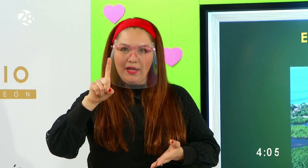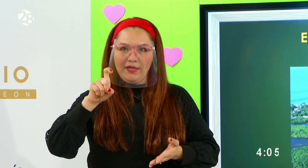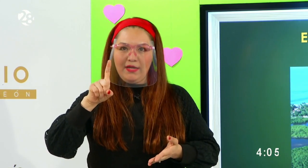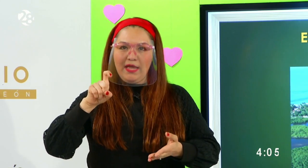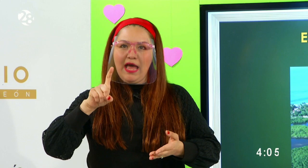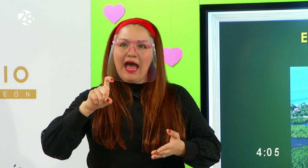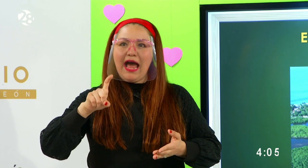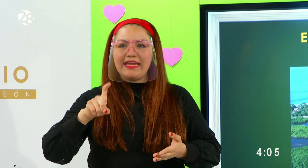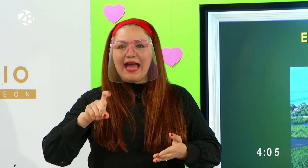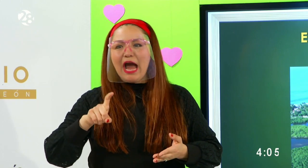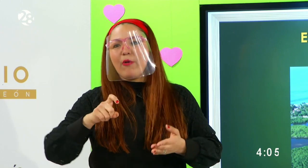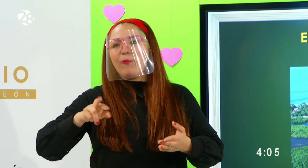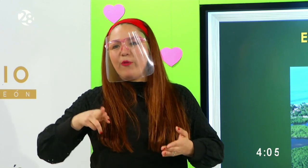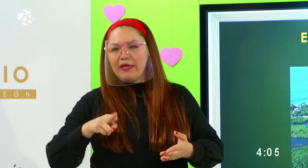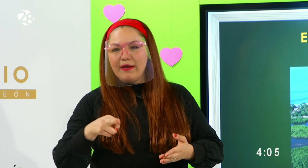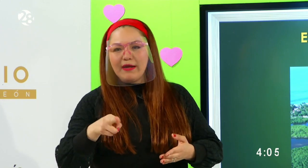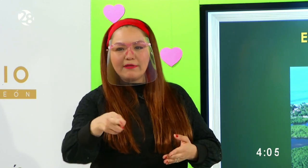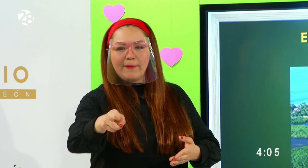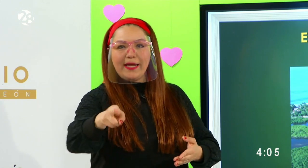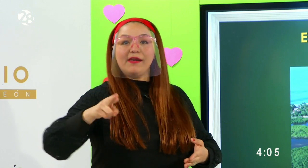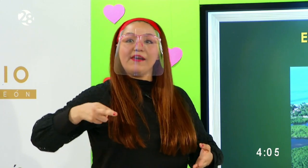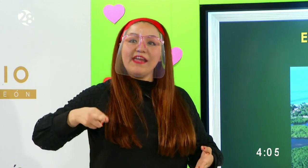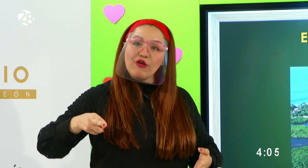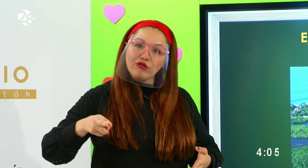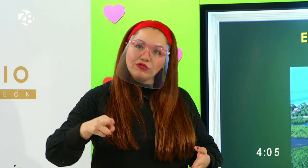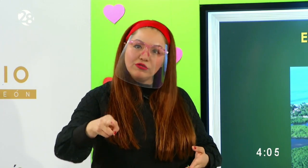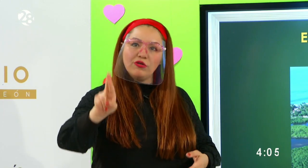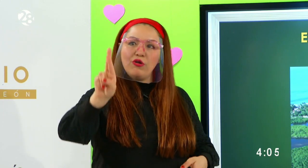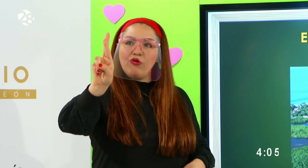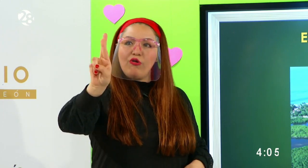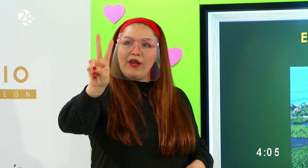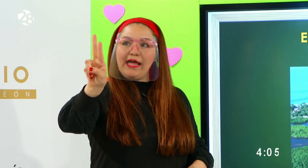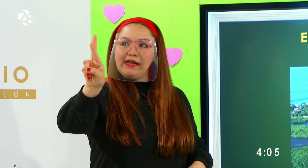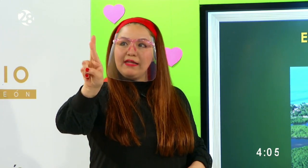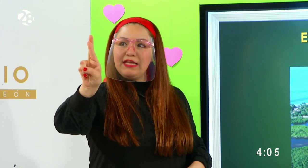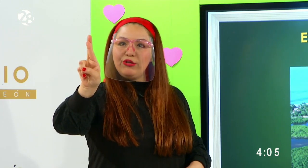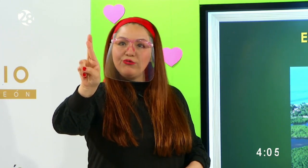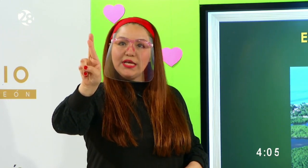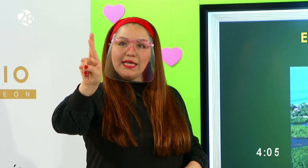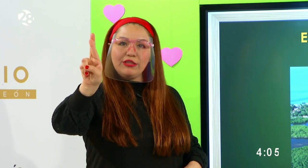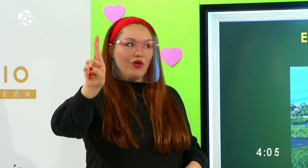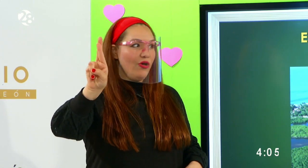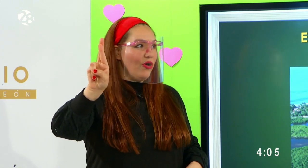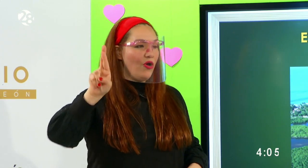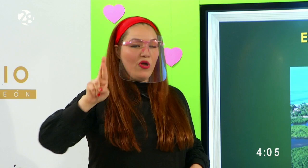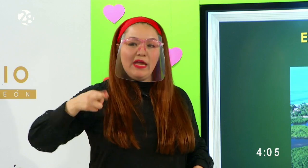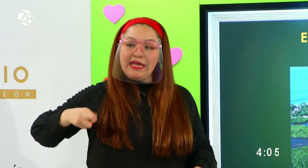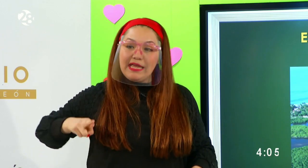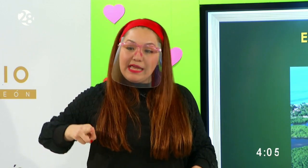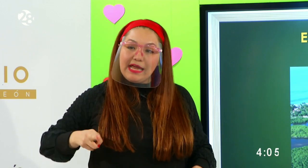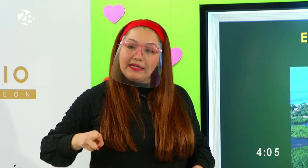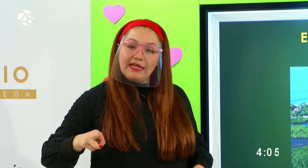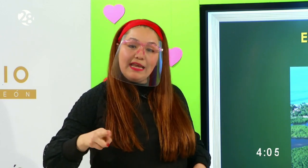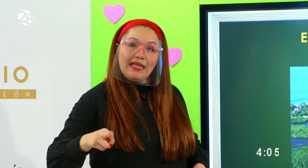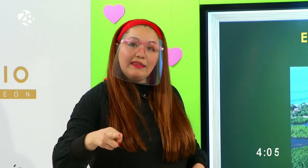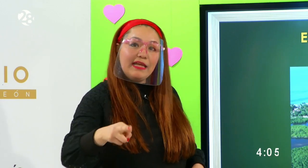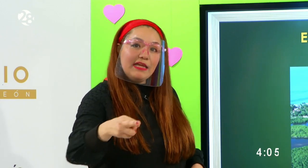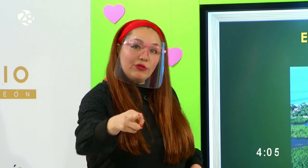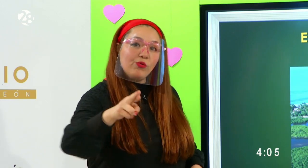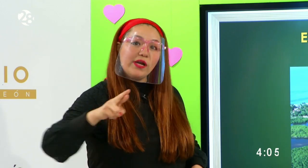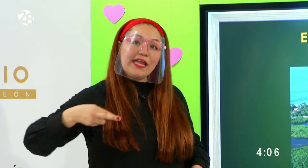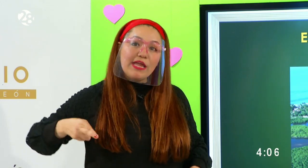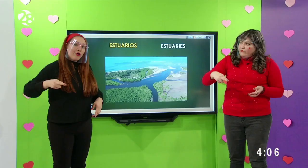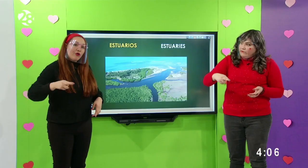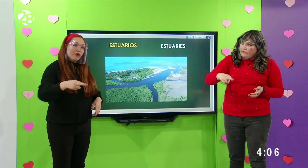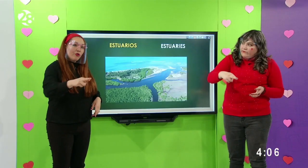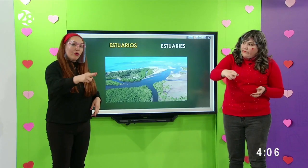agua. Hay agua, pueden haber ríos, con la R haciendo un changuito. Sí. Y hacia adelante es